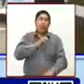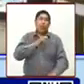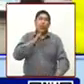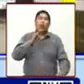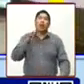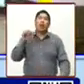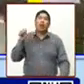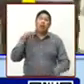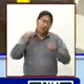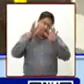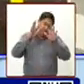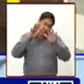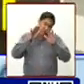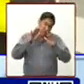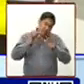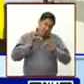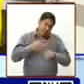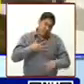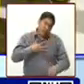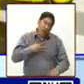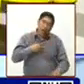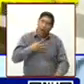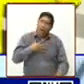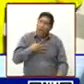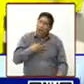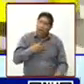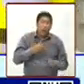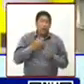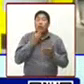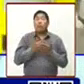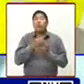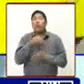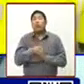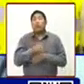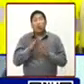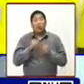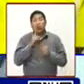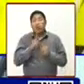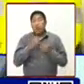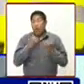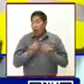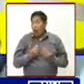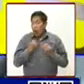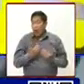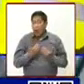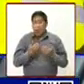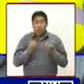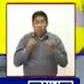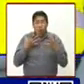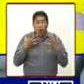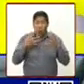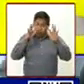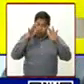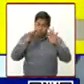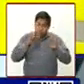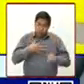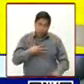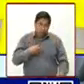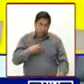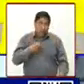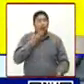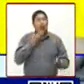cayó una Nevada buenas noches suboficial Cómo están las carreteras ahora bueno que sabemos que ha caído una intensa Nevada